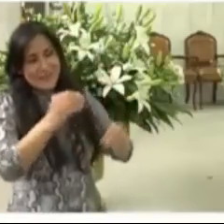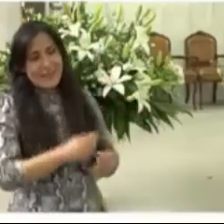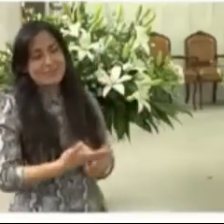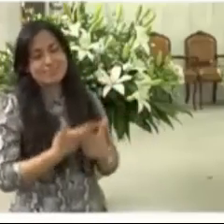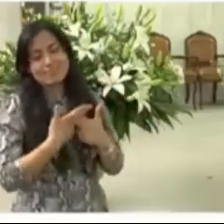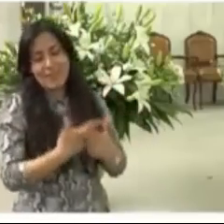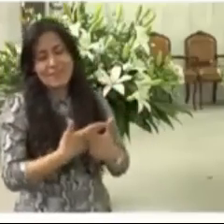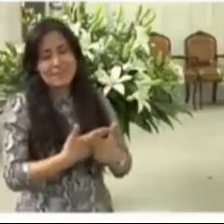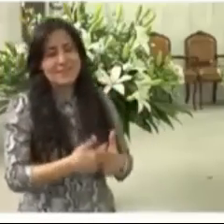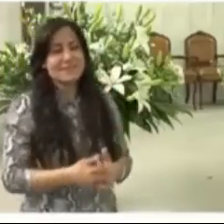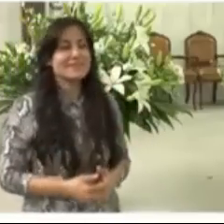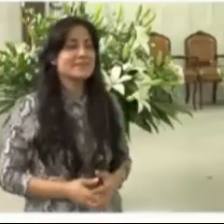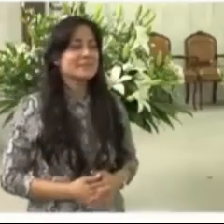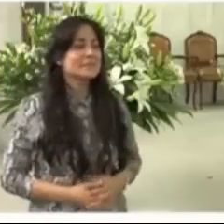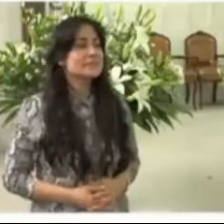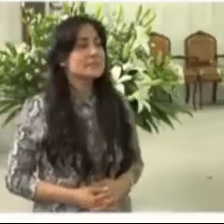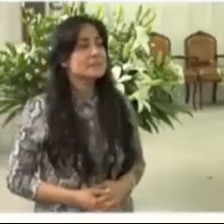hagan.